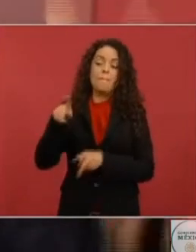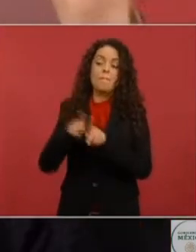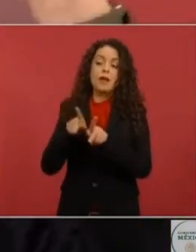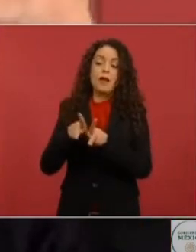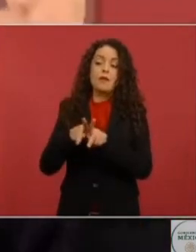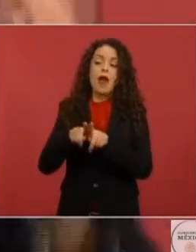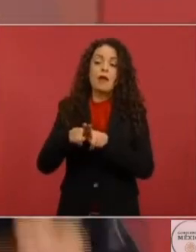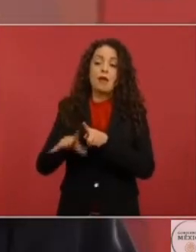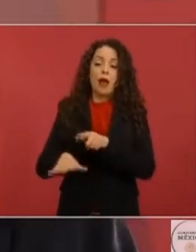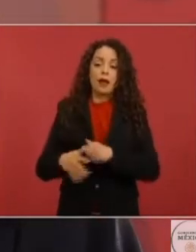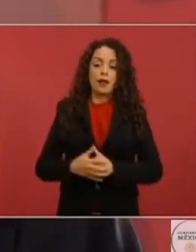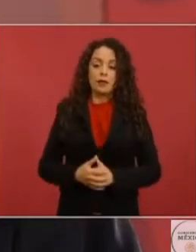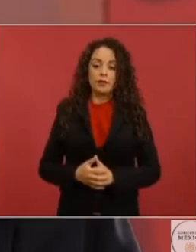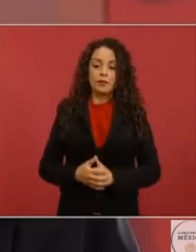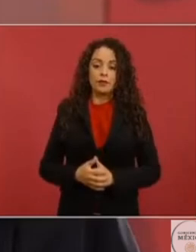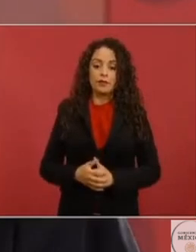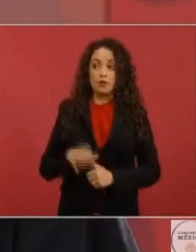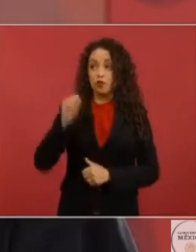Pero pues,